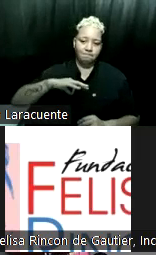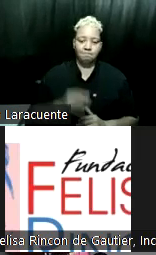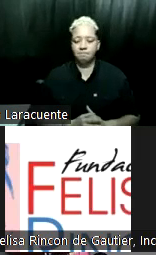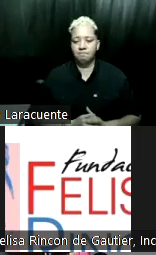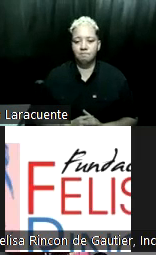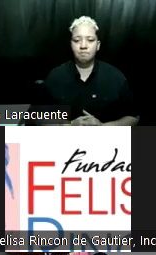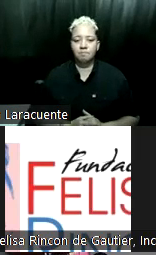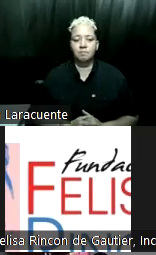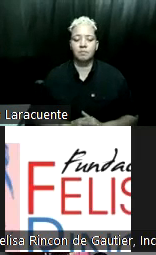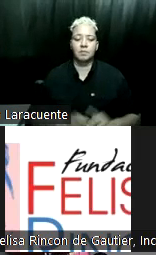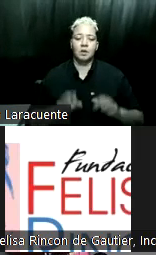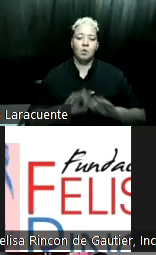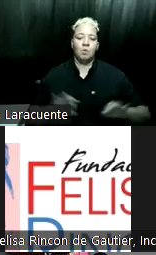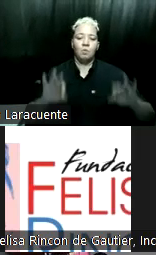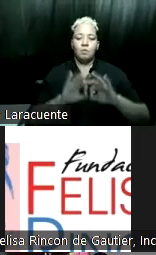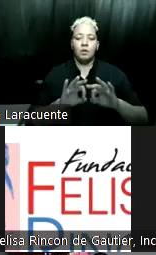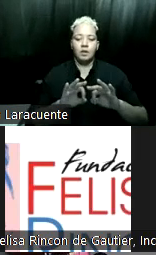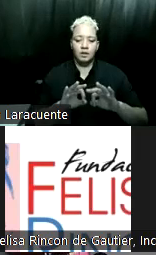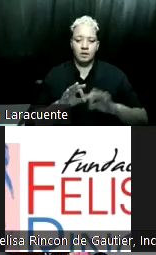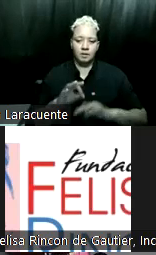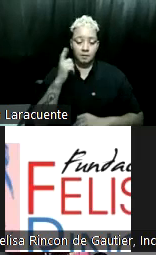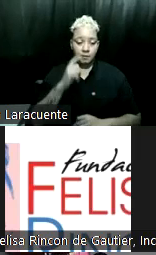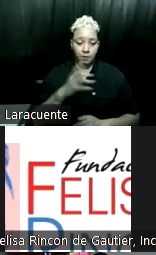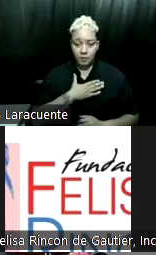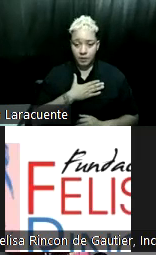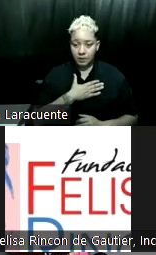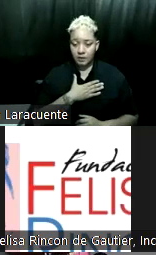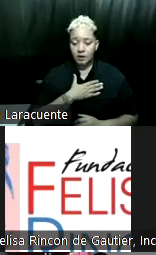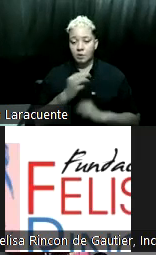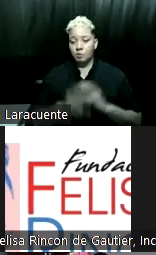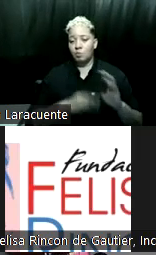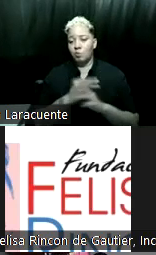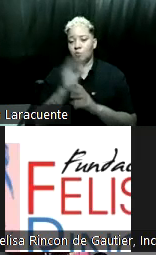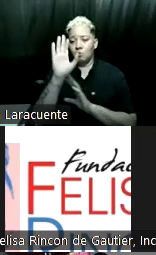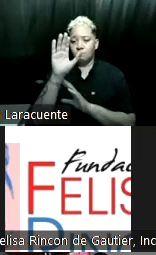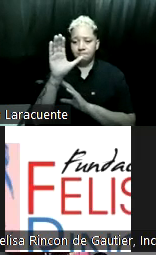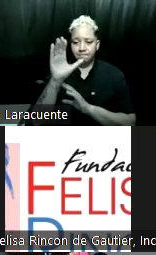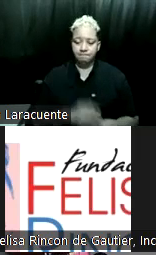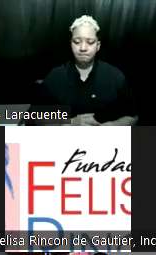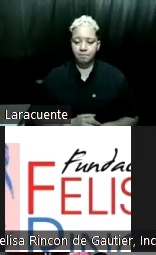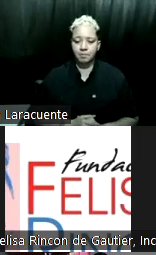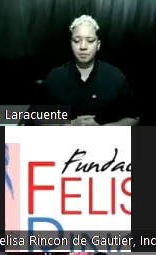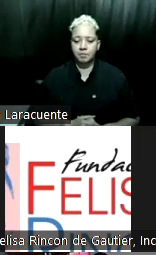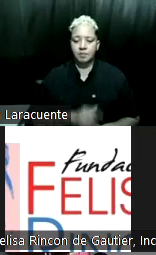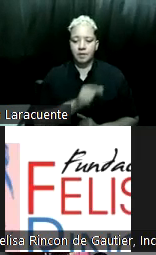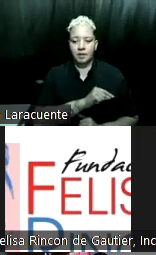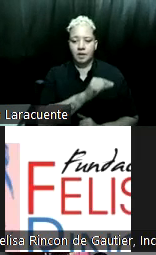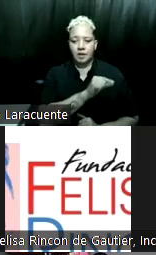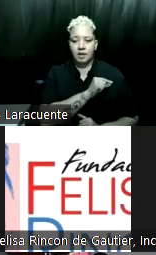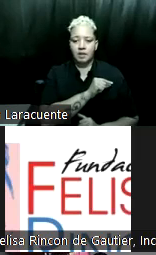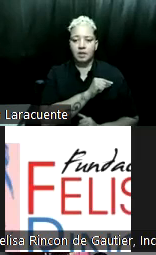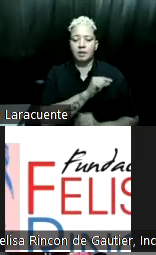más importante para mí de este mundo básquet fue la calidad del baloncesto.